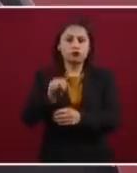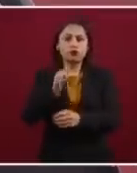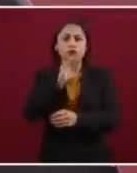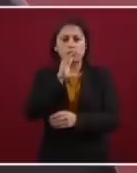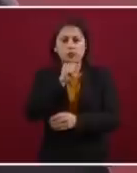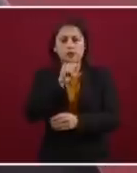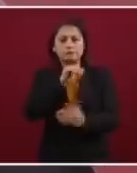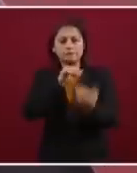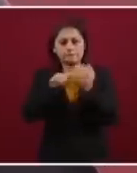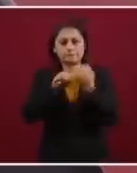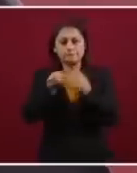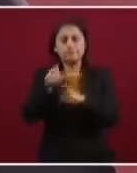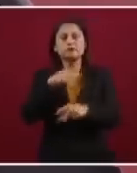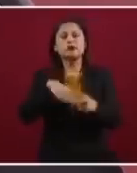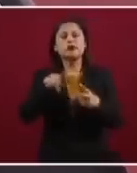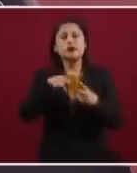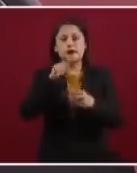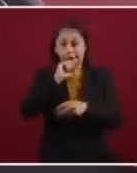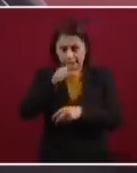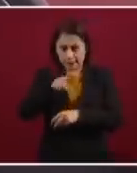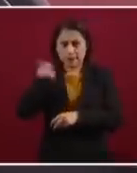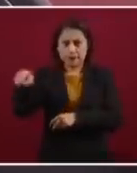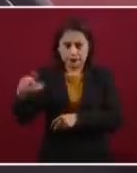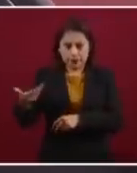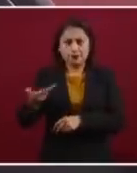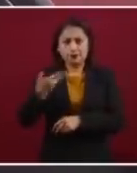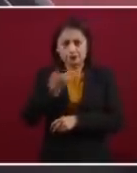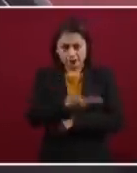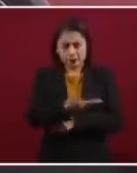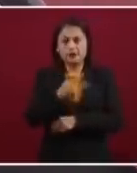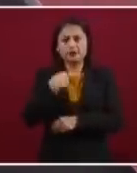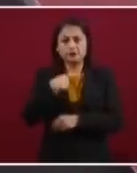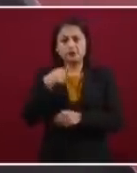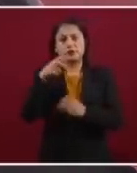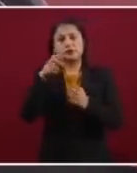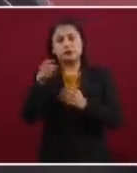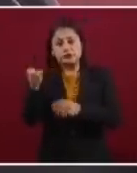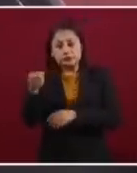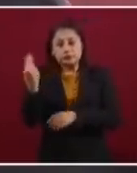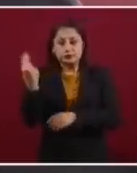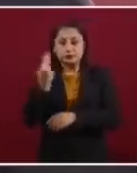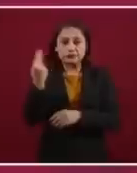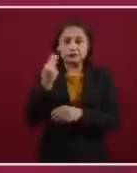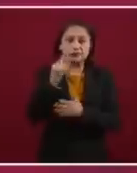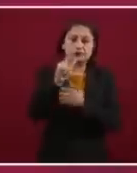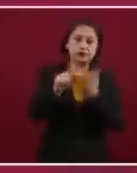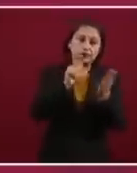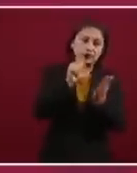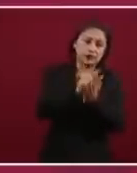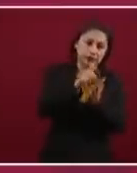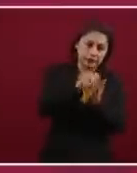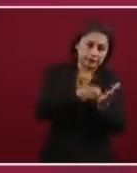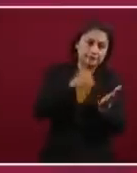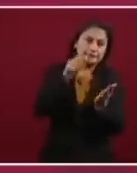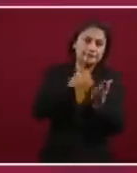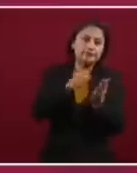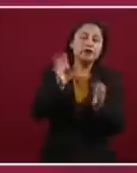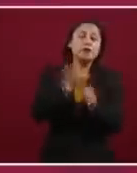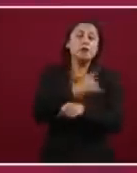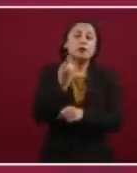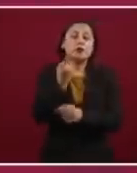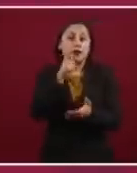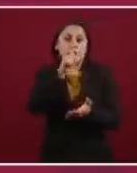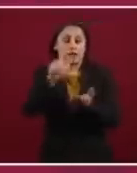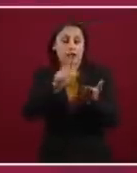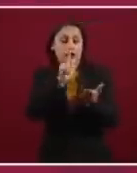ameritaría una modificación legal porque en la ley está establecido el que